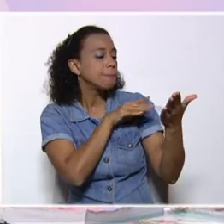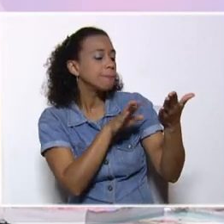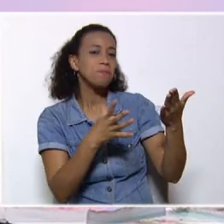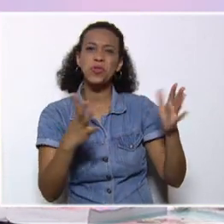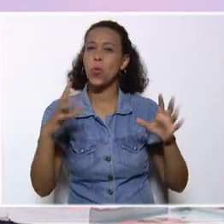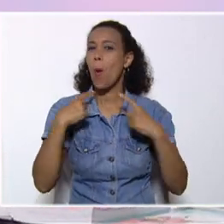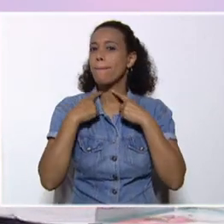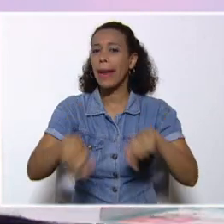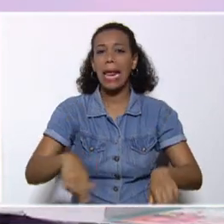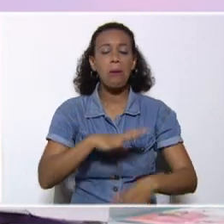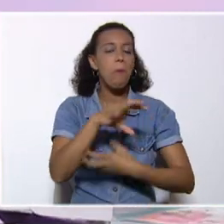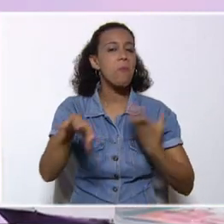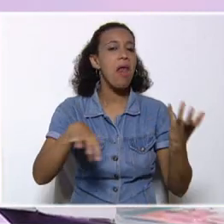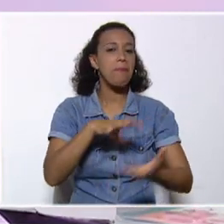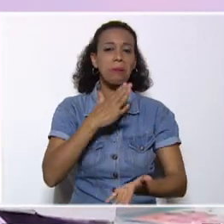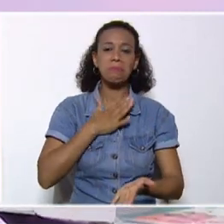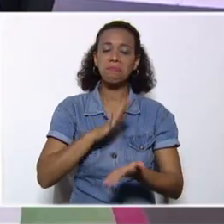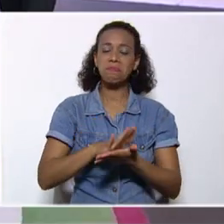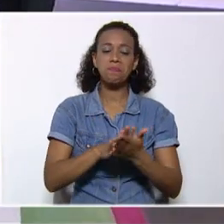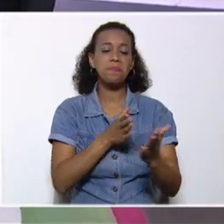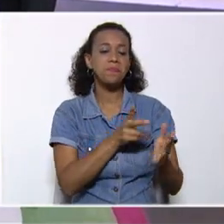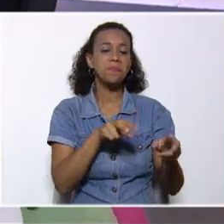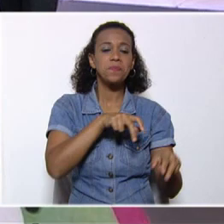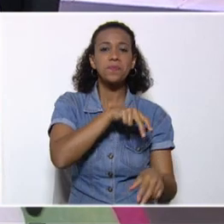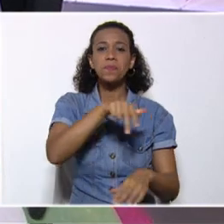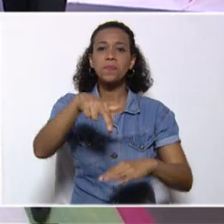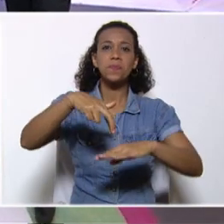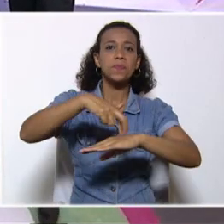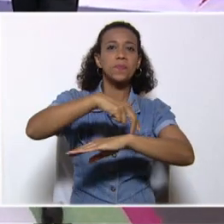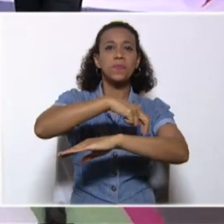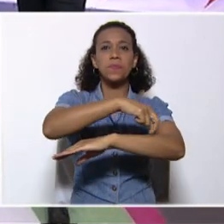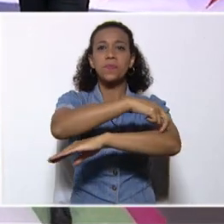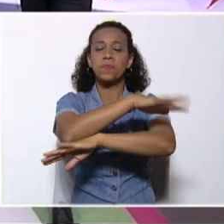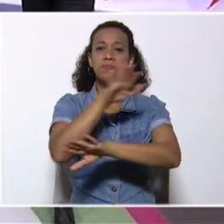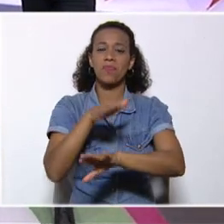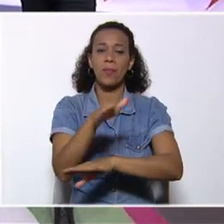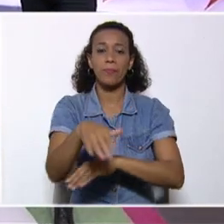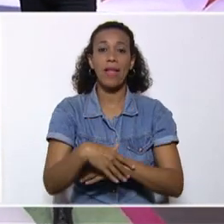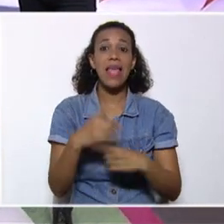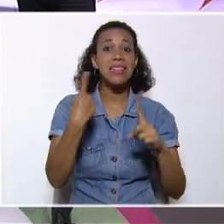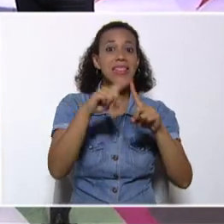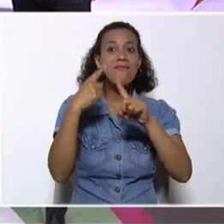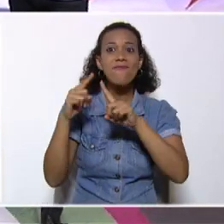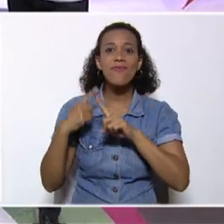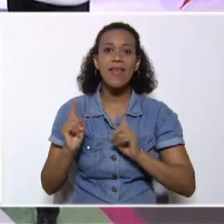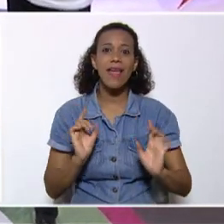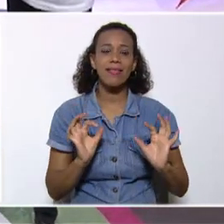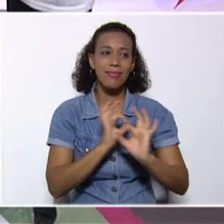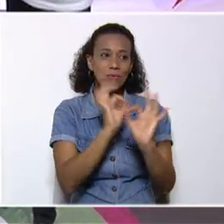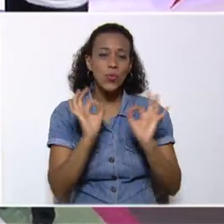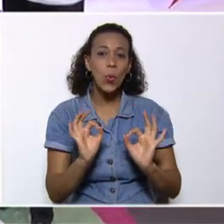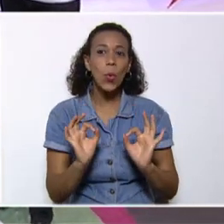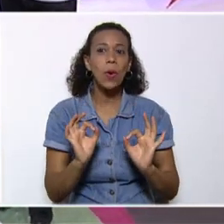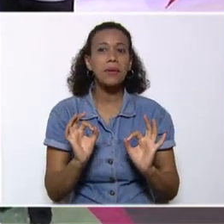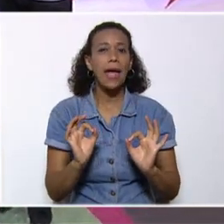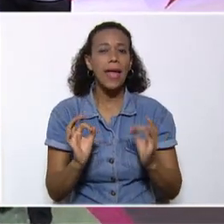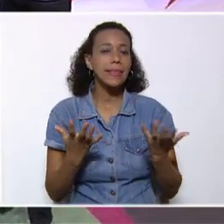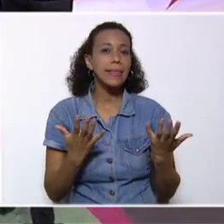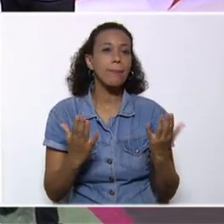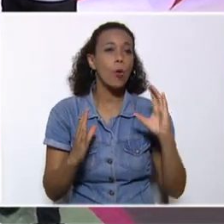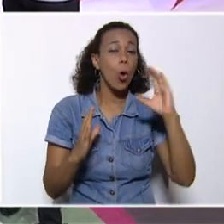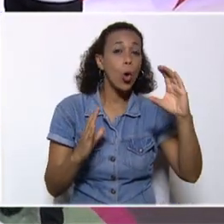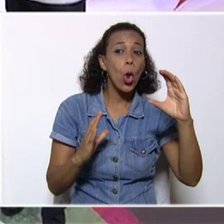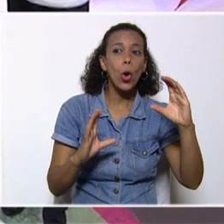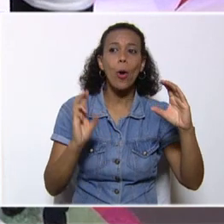sin ningún tipo de dificultad. Podemos entonces definir pequeñas diferencias o diferencias a grandes rasgos de lo que